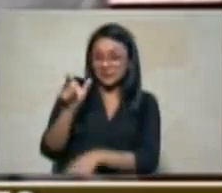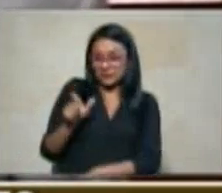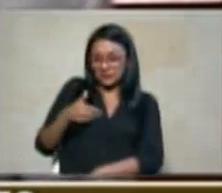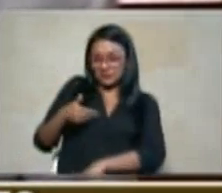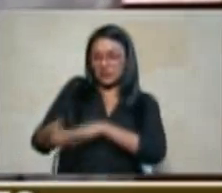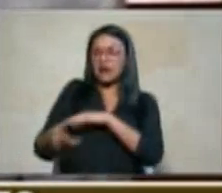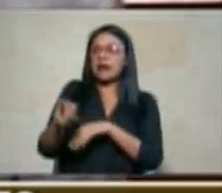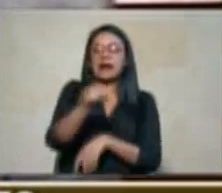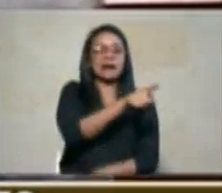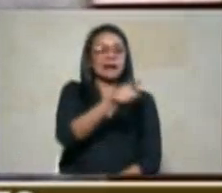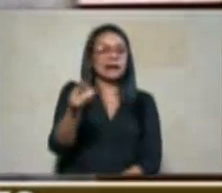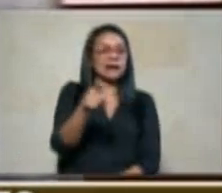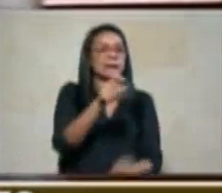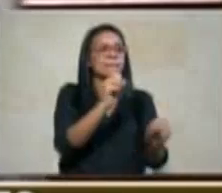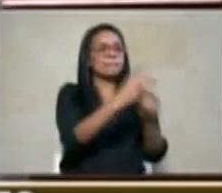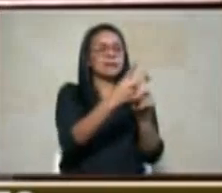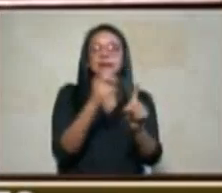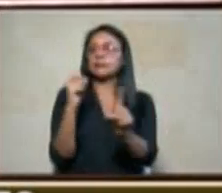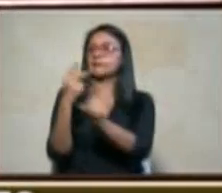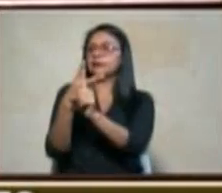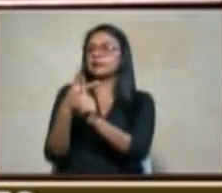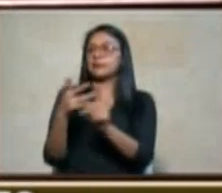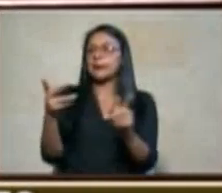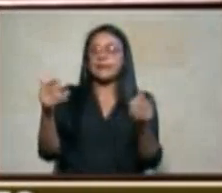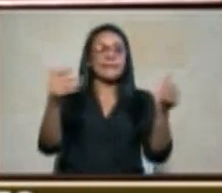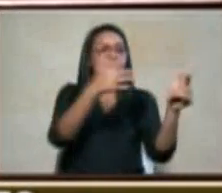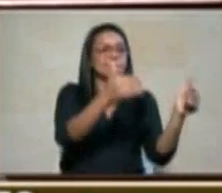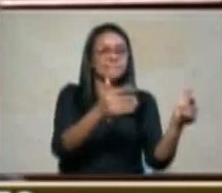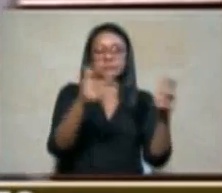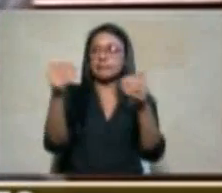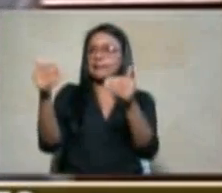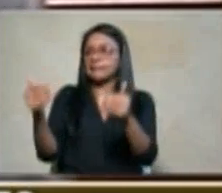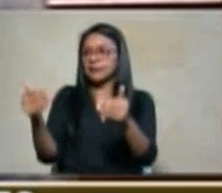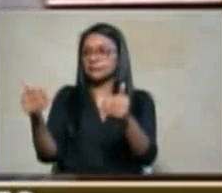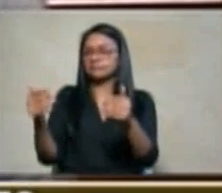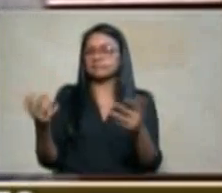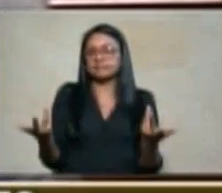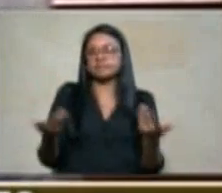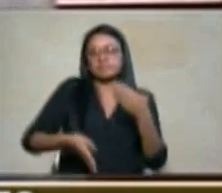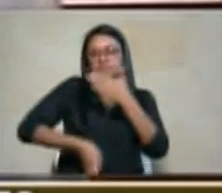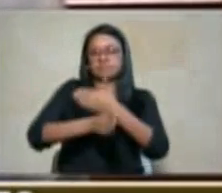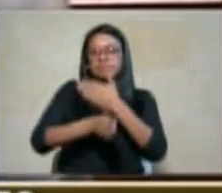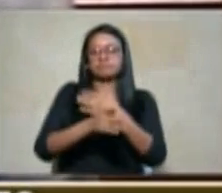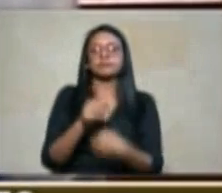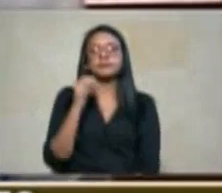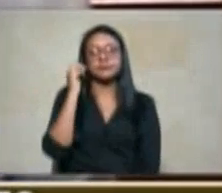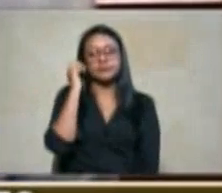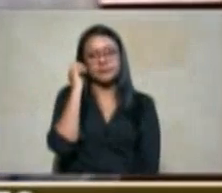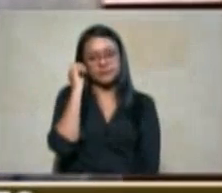que ambos son víctimas y tienen muchas limitaciones. Sigamos, por favor.